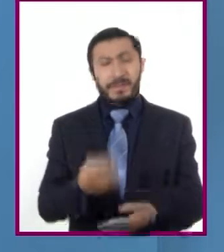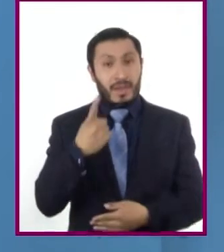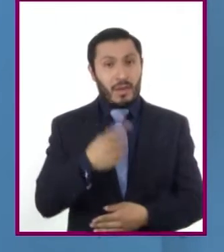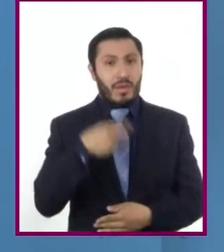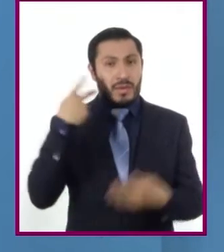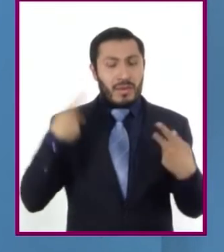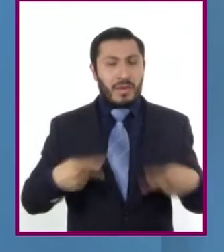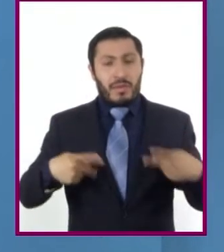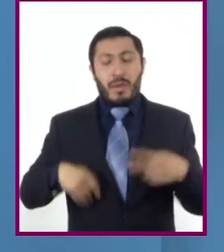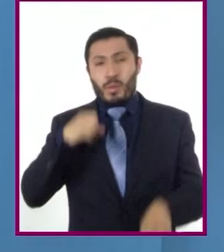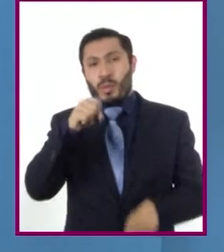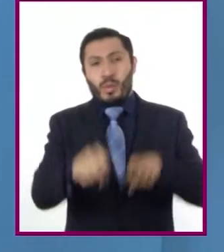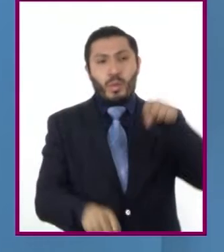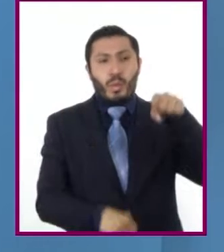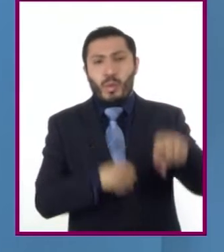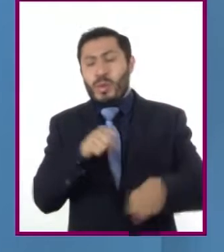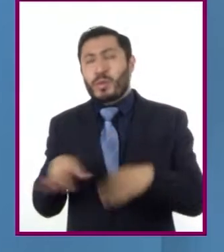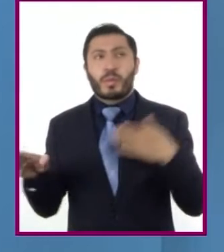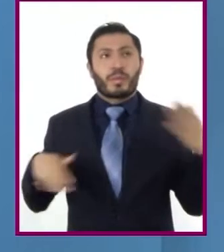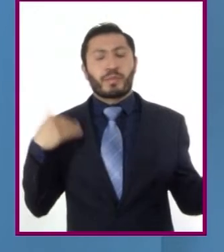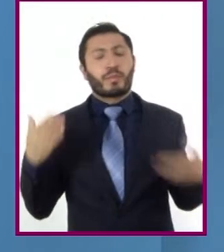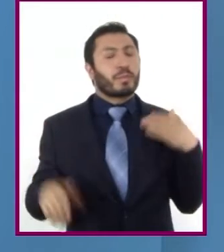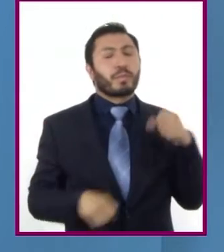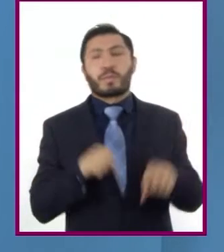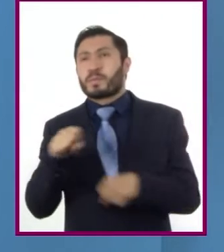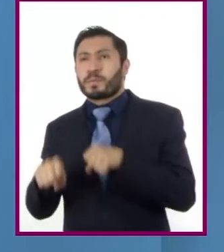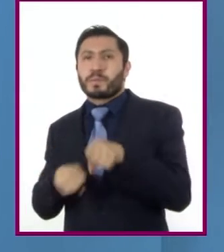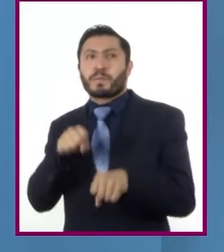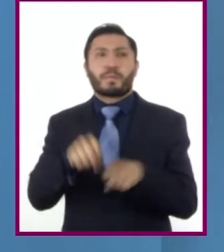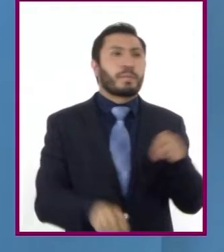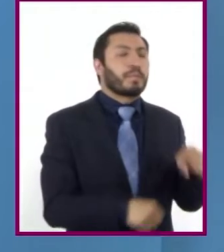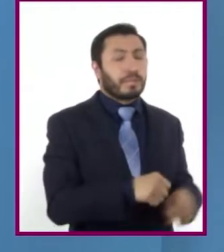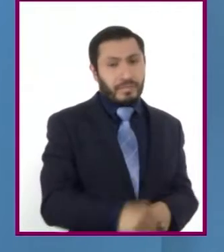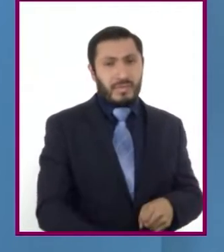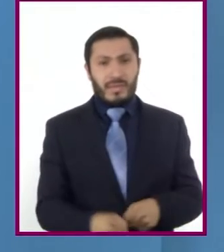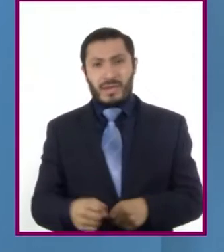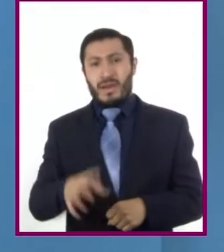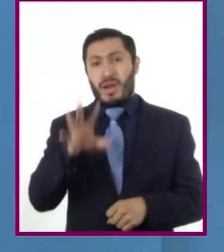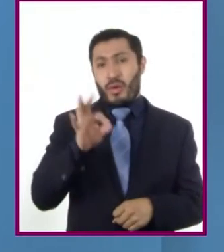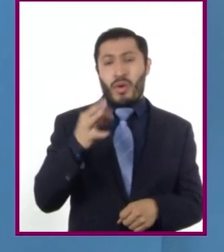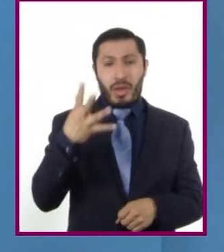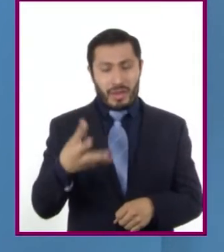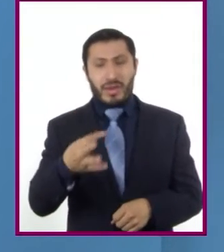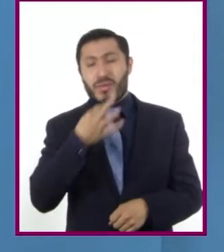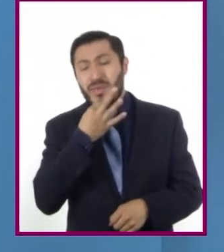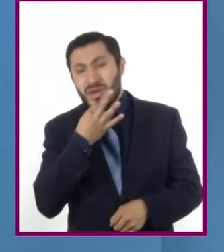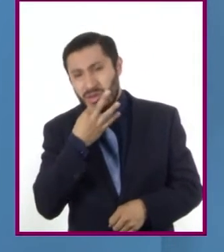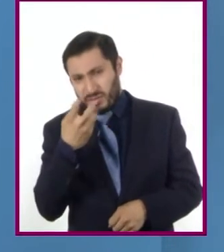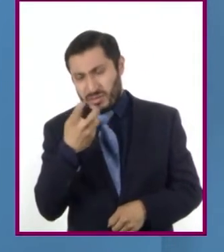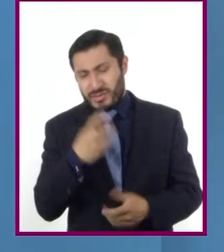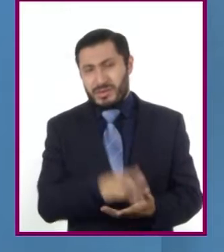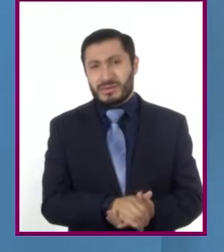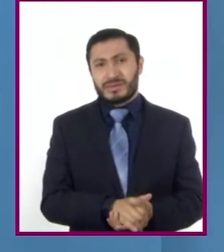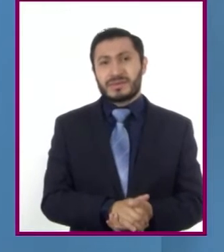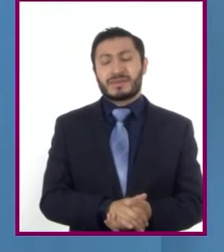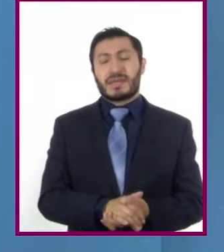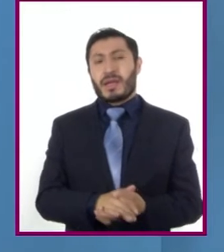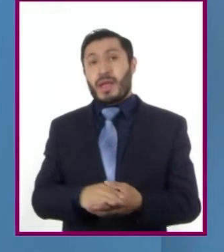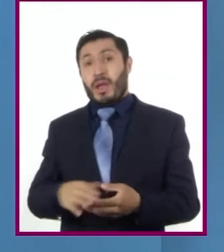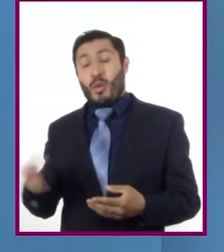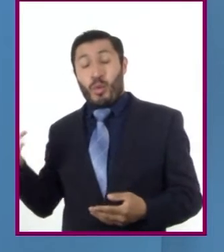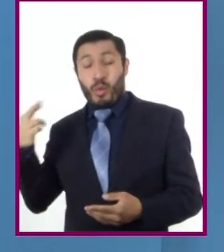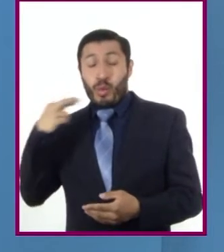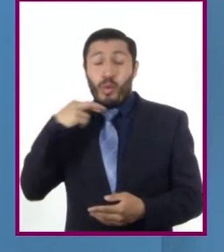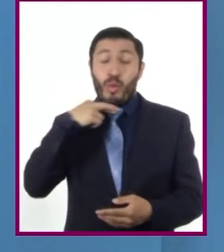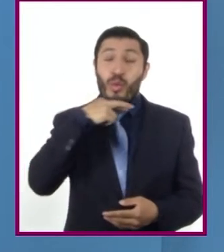ciclista realizó un recorrido en su bicicleta. En los primeros 3 cuartos de hora, 45 minutos, alcanzó